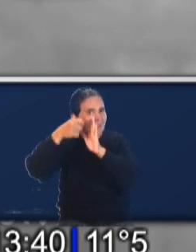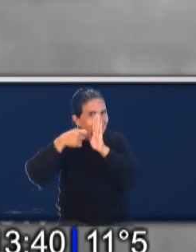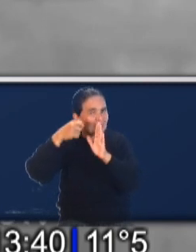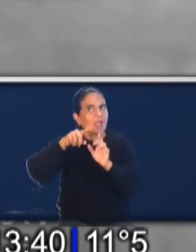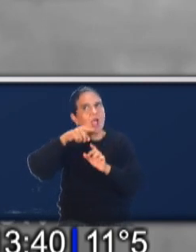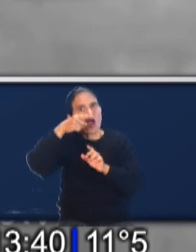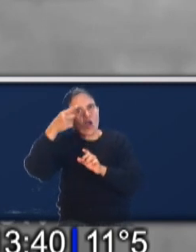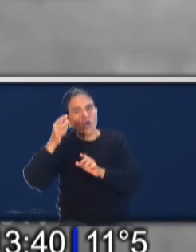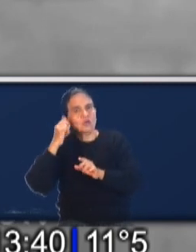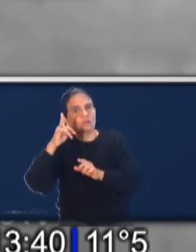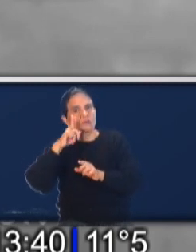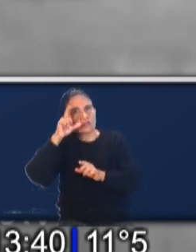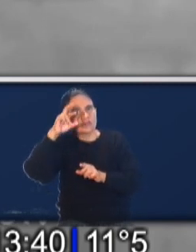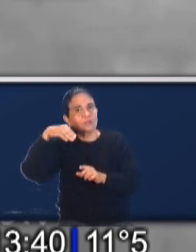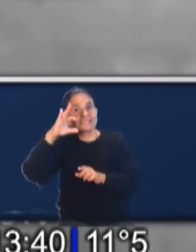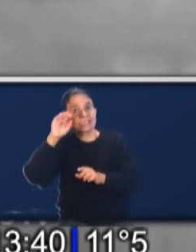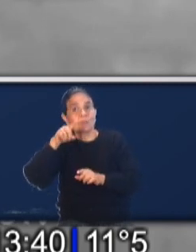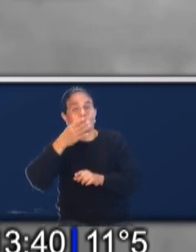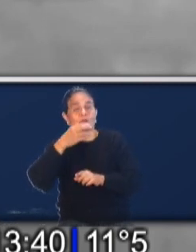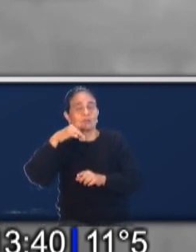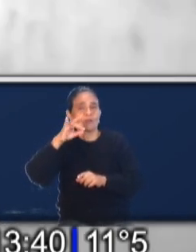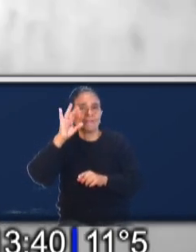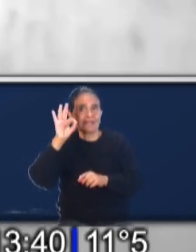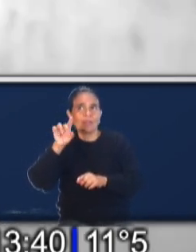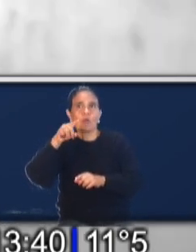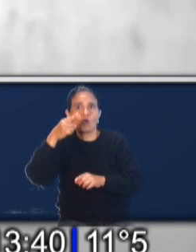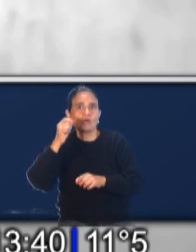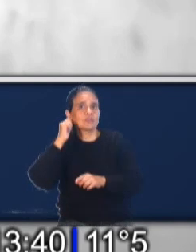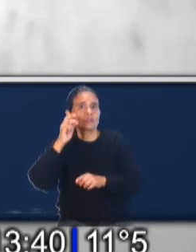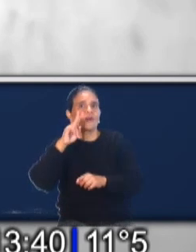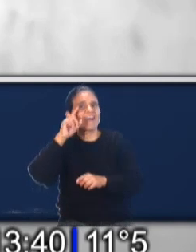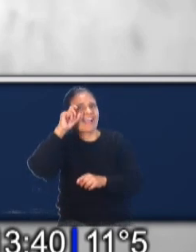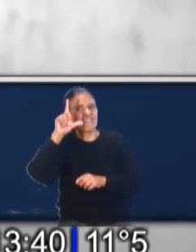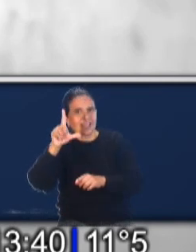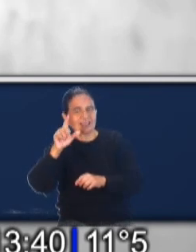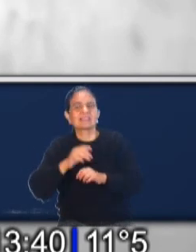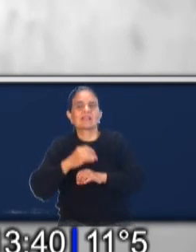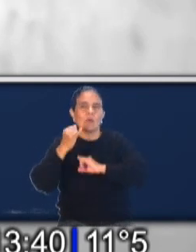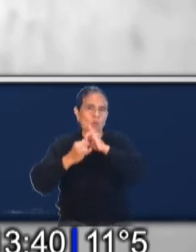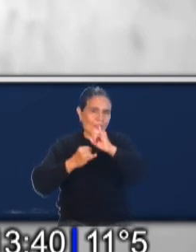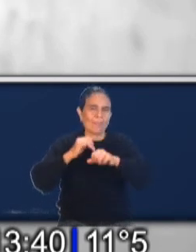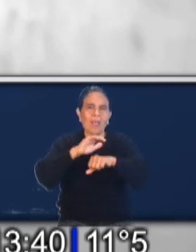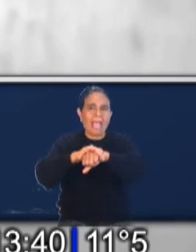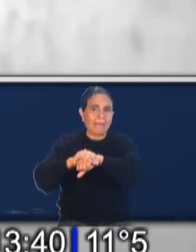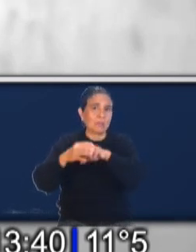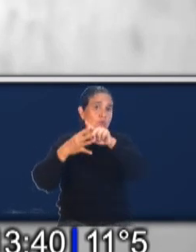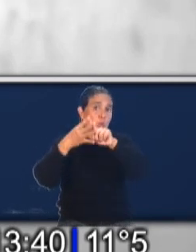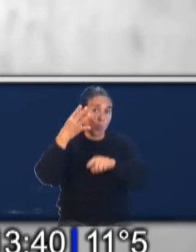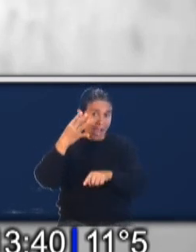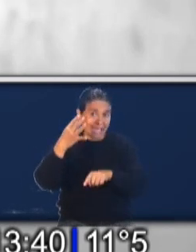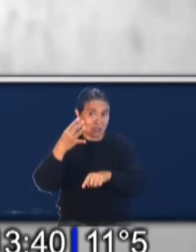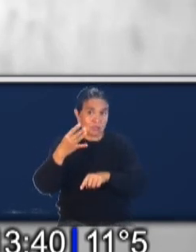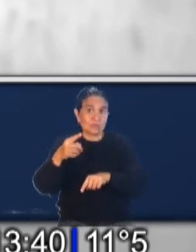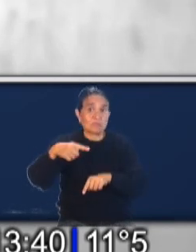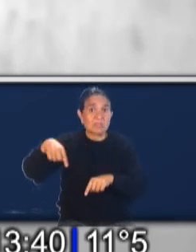Guillermo Rigatieri, Fernando Rosas y Gabriel Fernández. La sinopsis, cuatro amigos, todos destacados artistas de la provincia